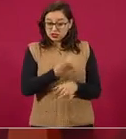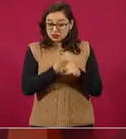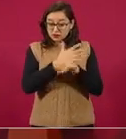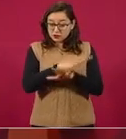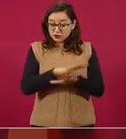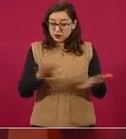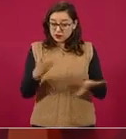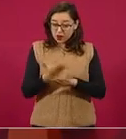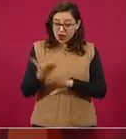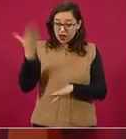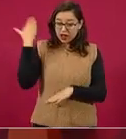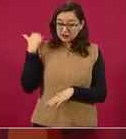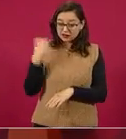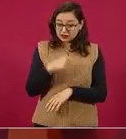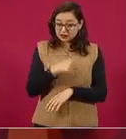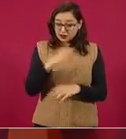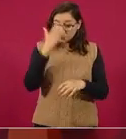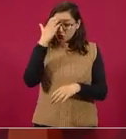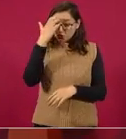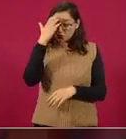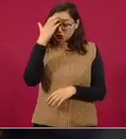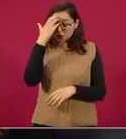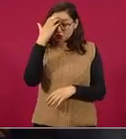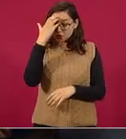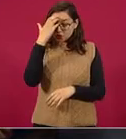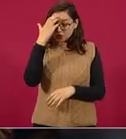¿De que ese señor